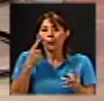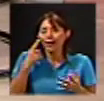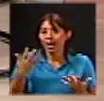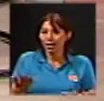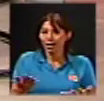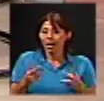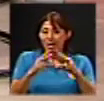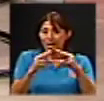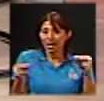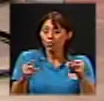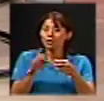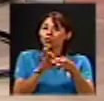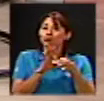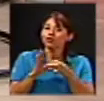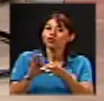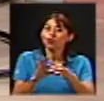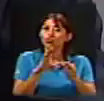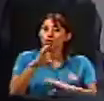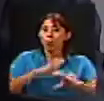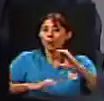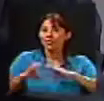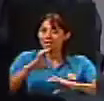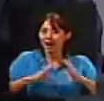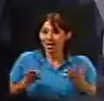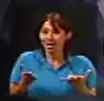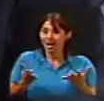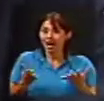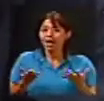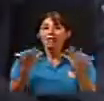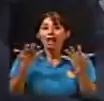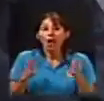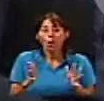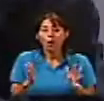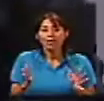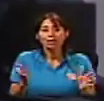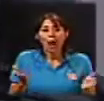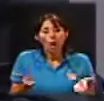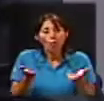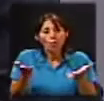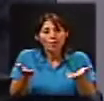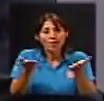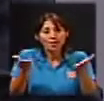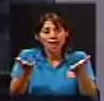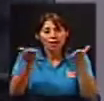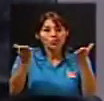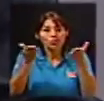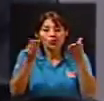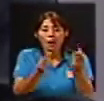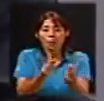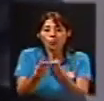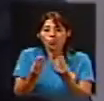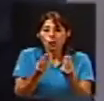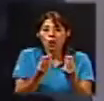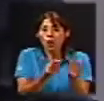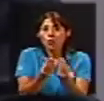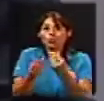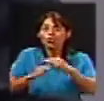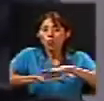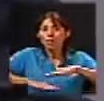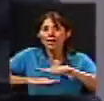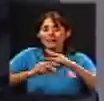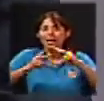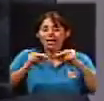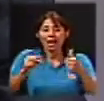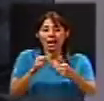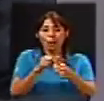socio comercial. Y es un socio comercial que está aumentando su producción. La producción básica de Nicaragua, sorgo,